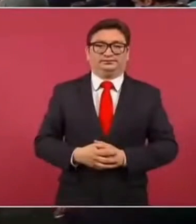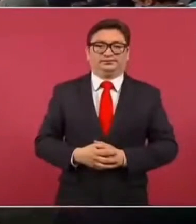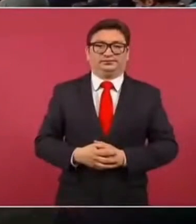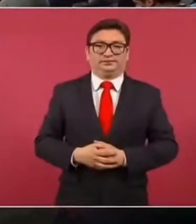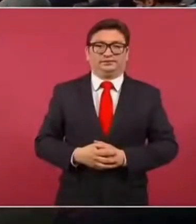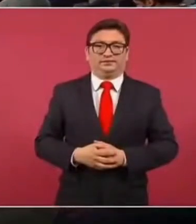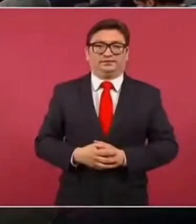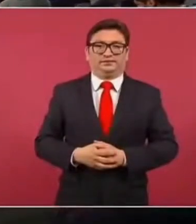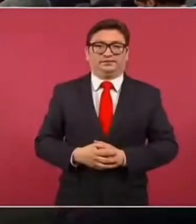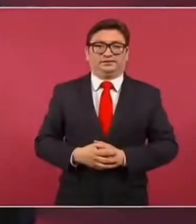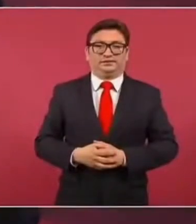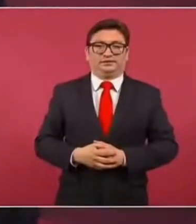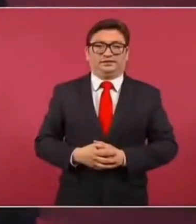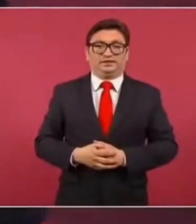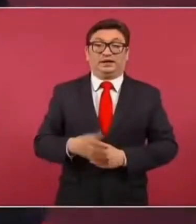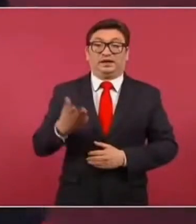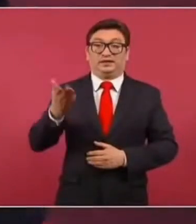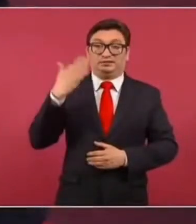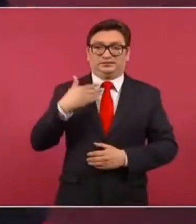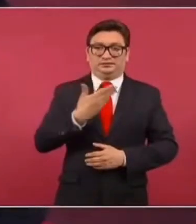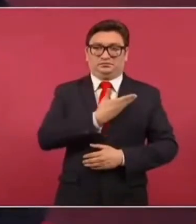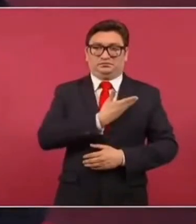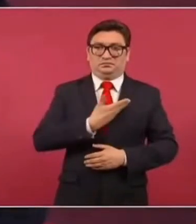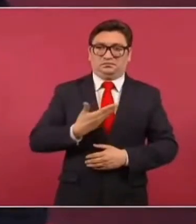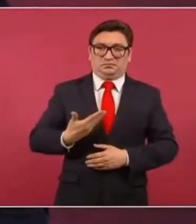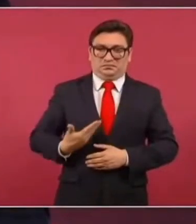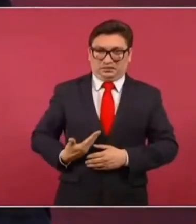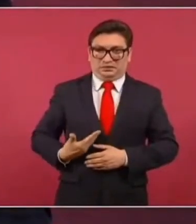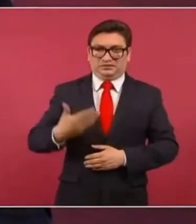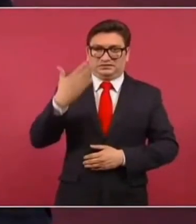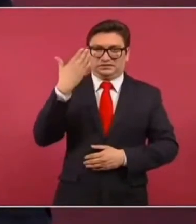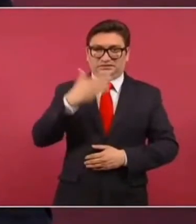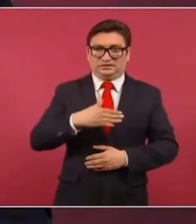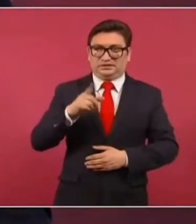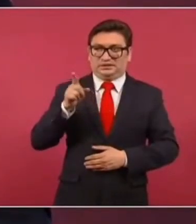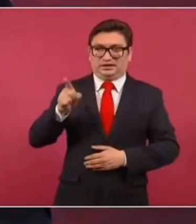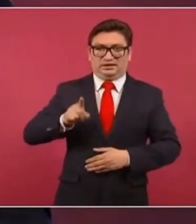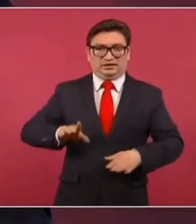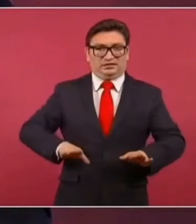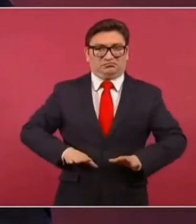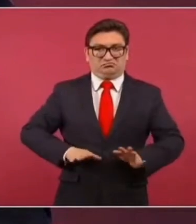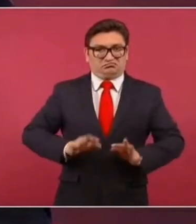el presidente sabía de que no reunía los requisitos,